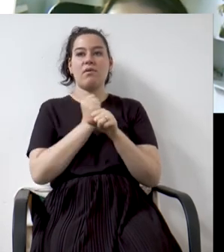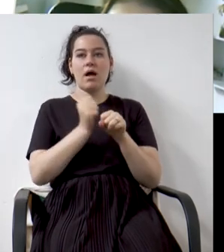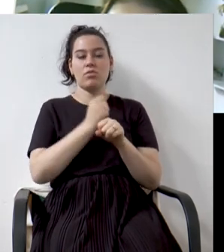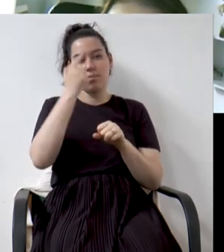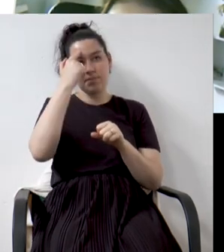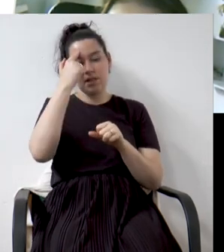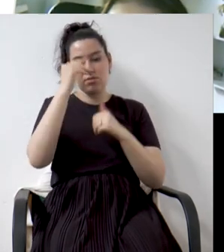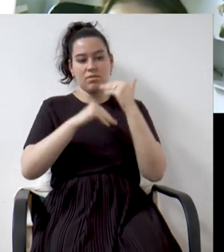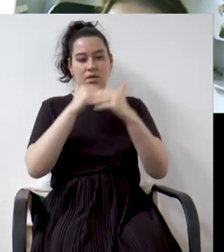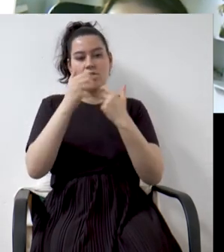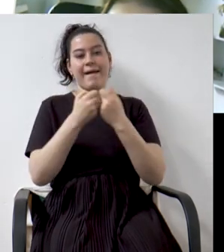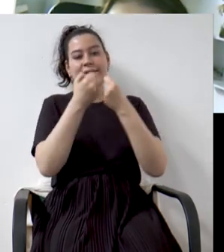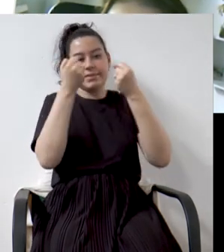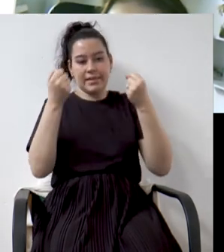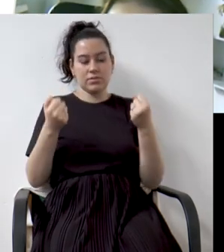de la extensión